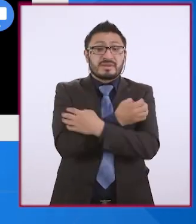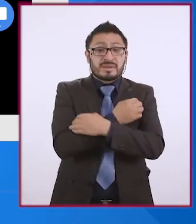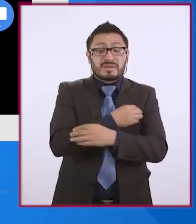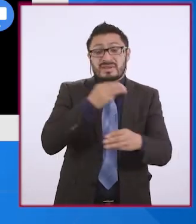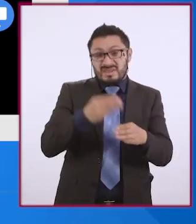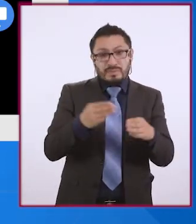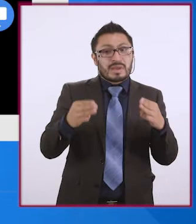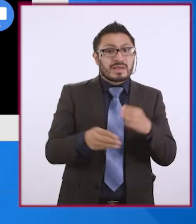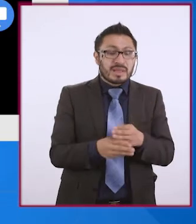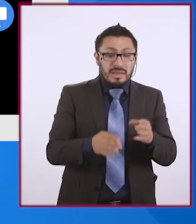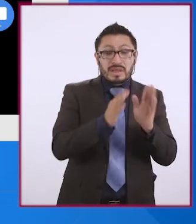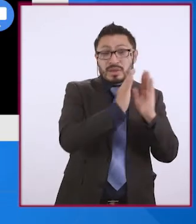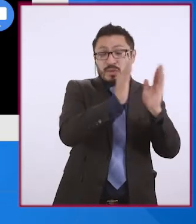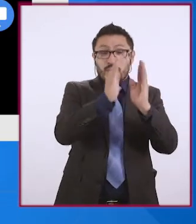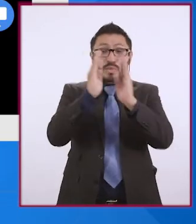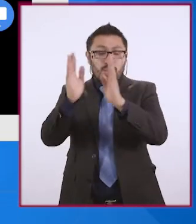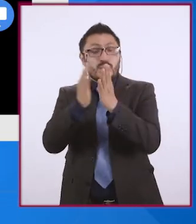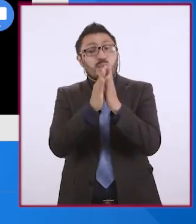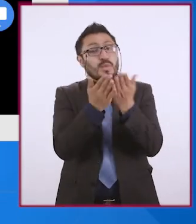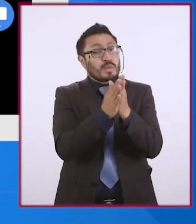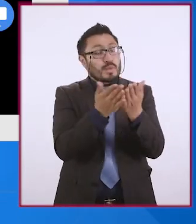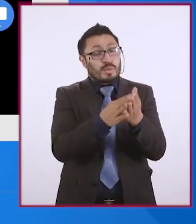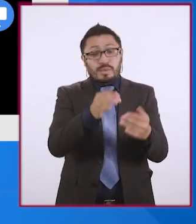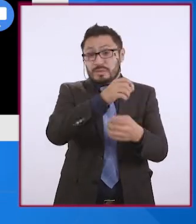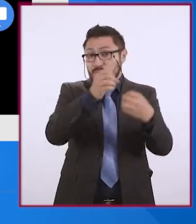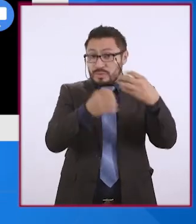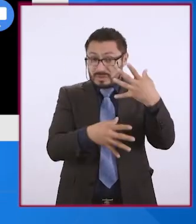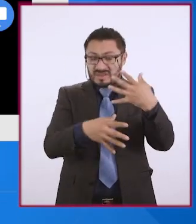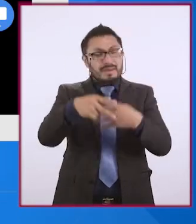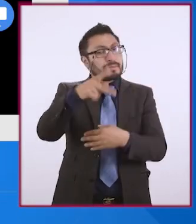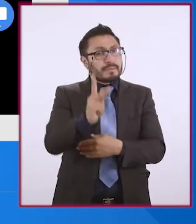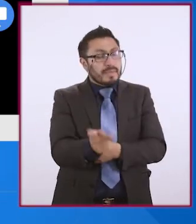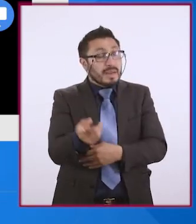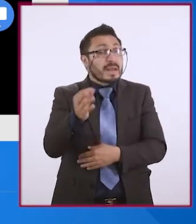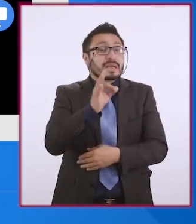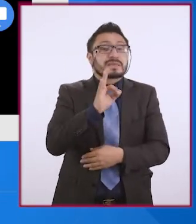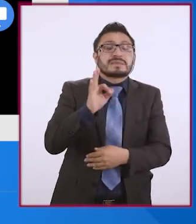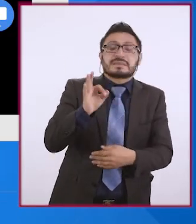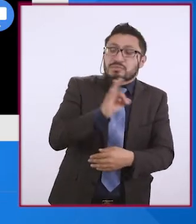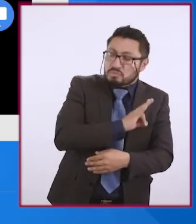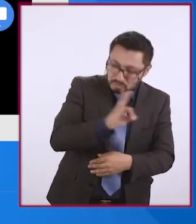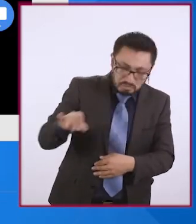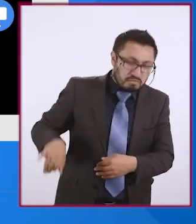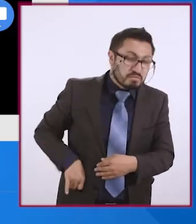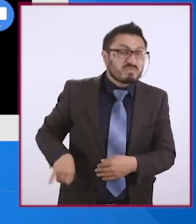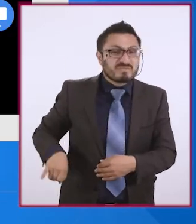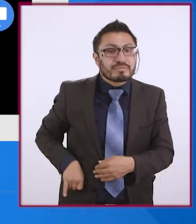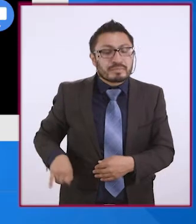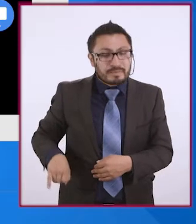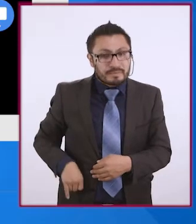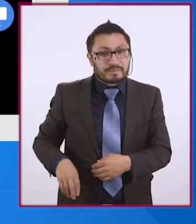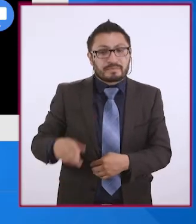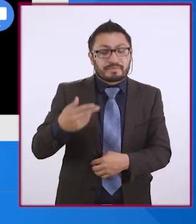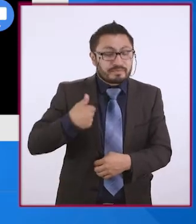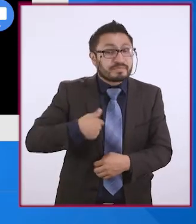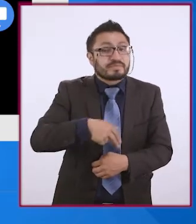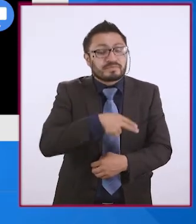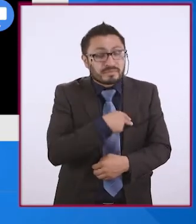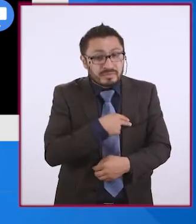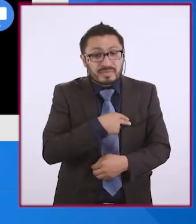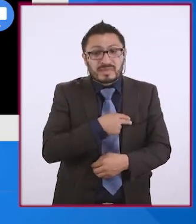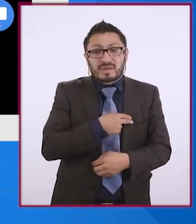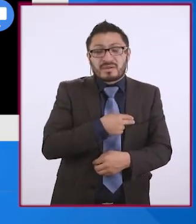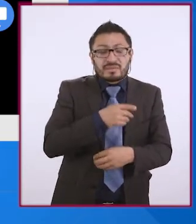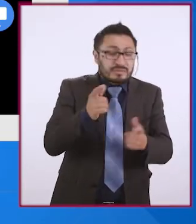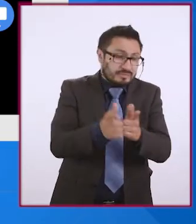materiales bibliográficos, libros. Pero podemos tener también interés en desarrollar nuestros propios círculos